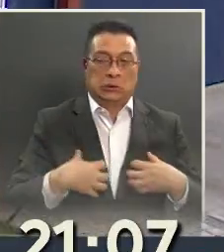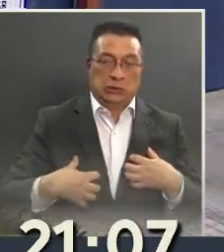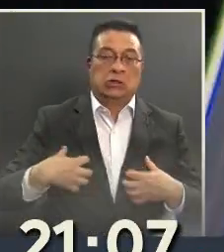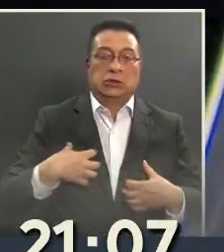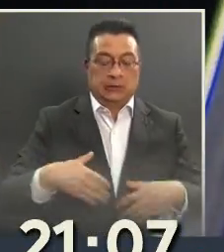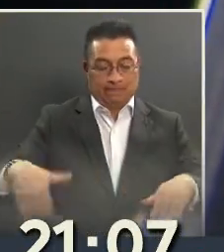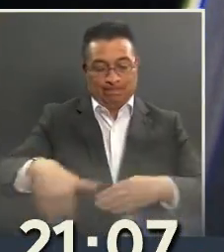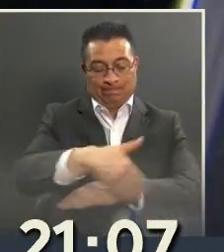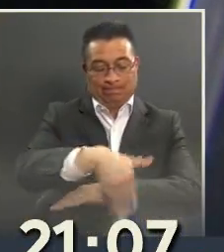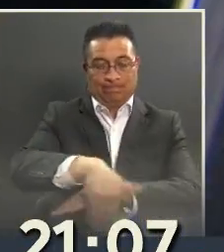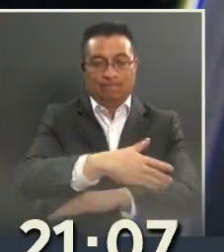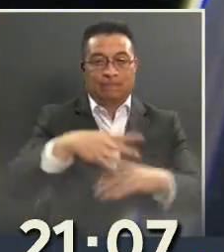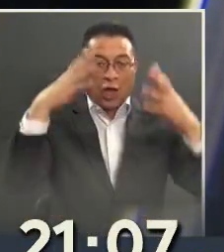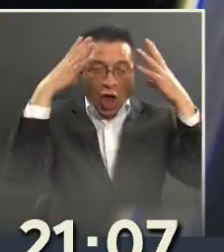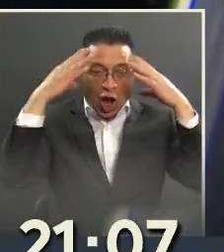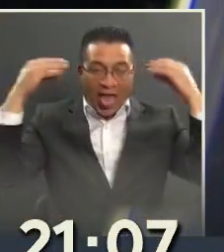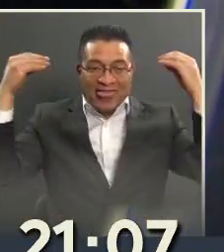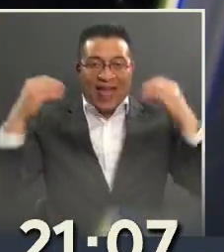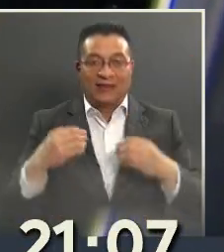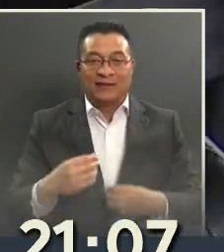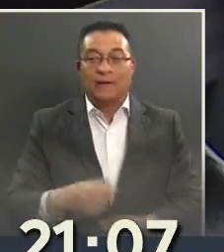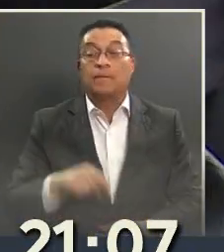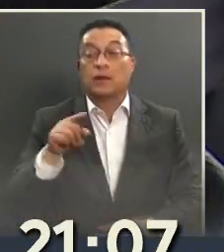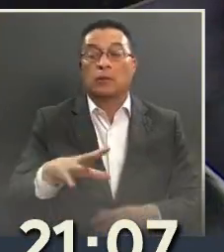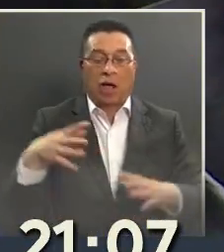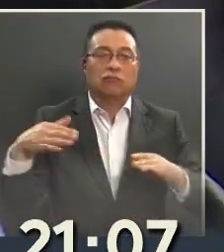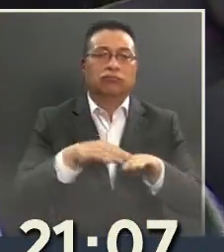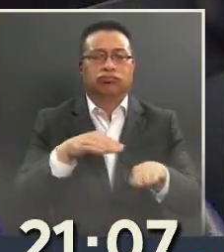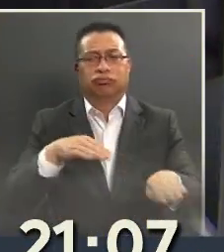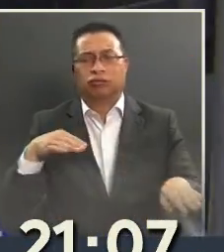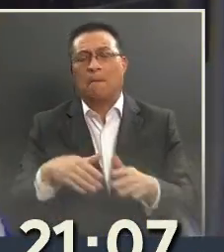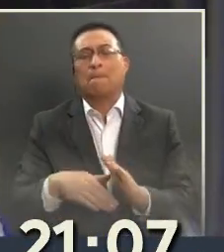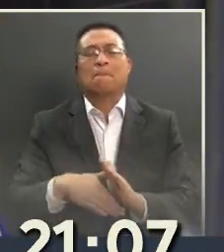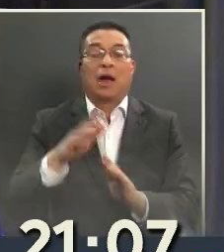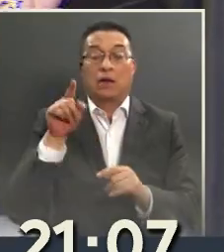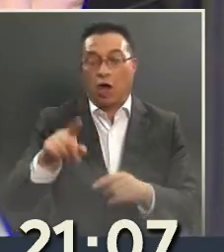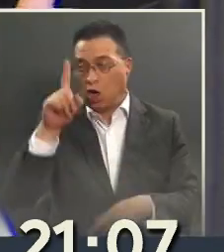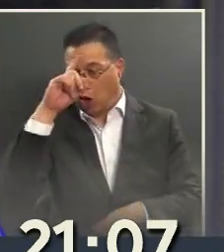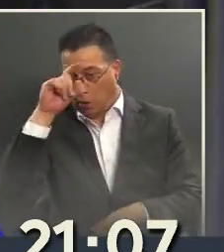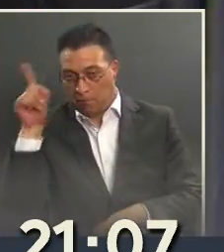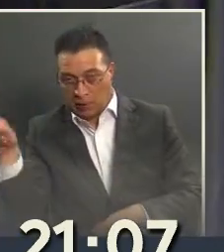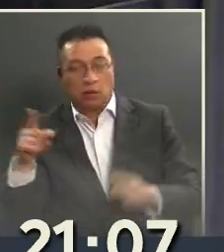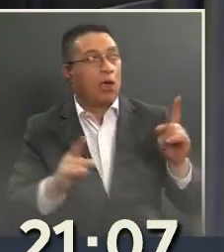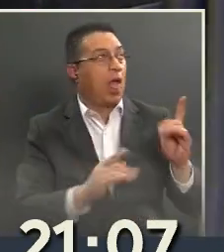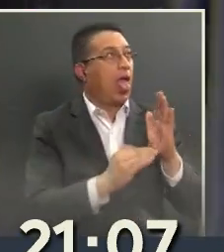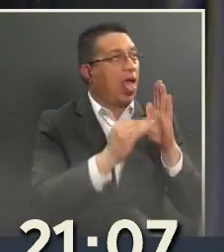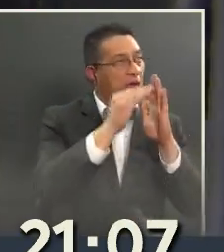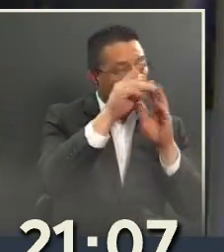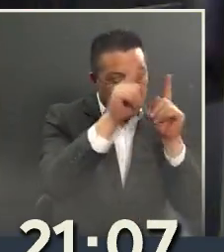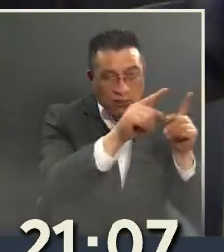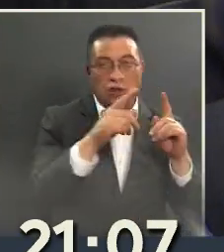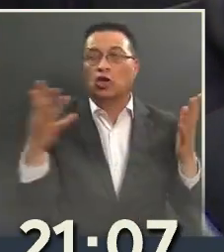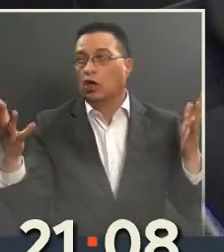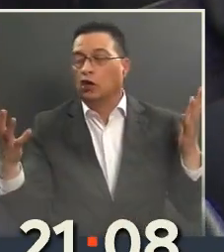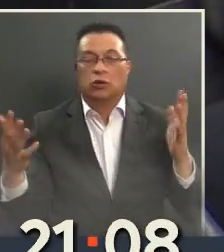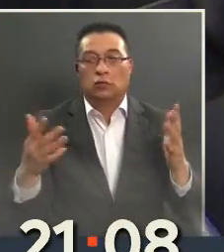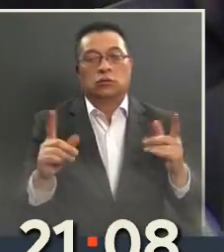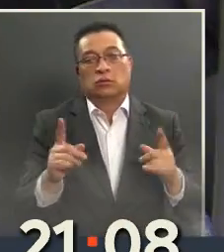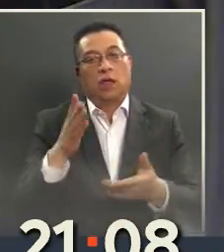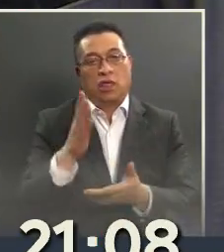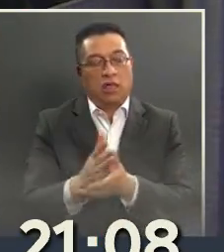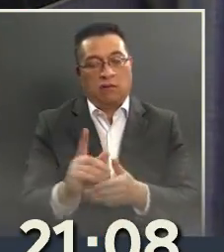Holanda. Genera más taco de lo que siempre hay. Ahí hay un hospital, aquí hay edificios, está lleno de... No deberían, deberían haberlo